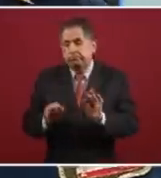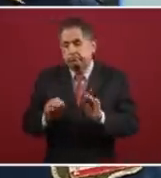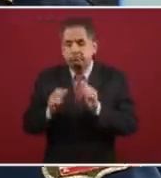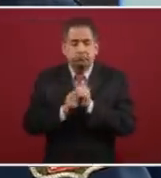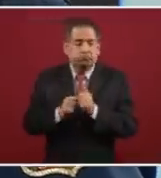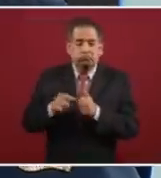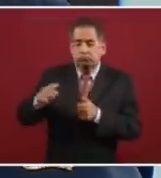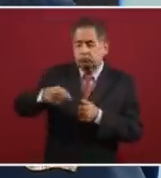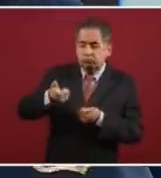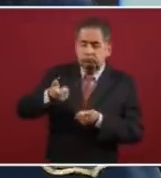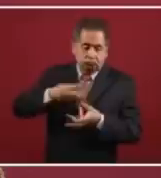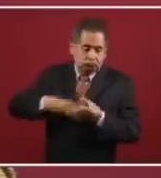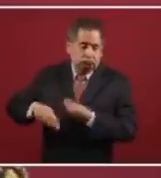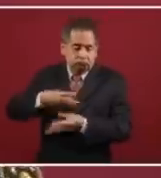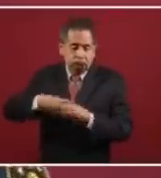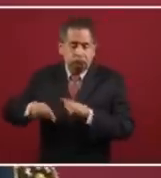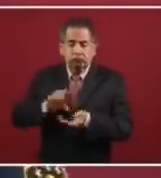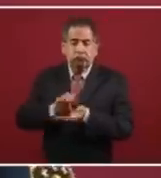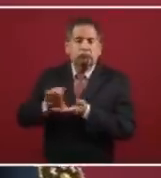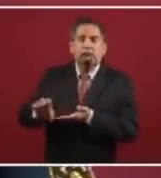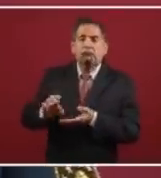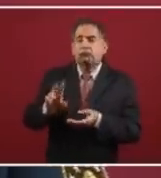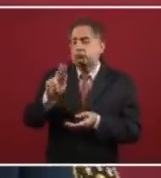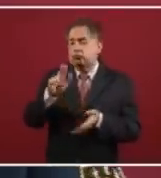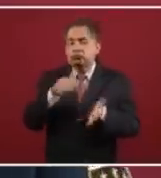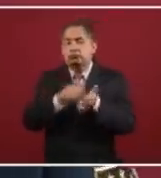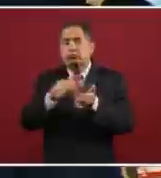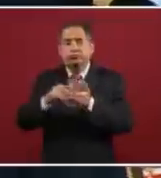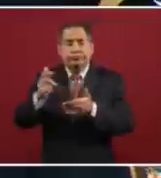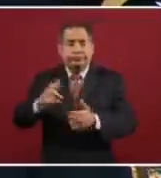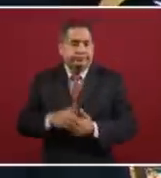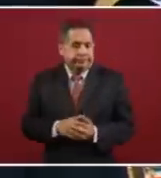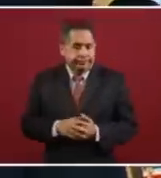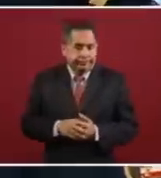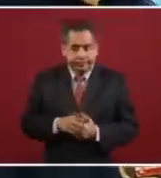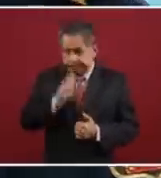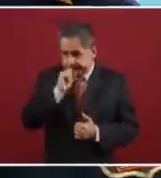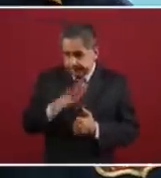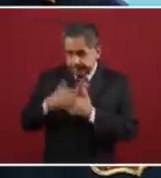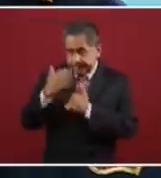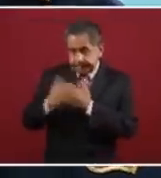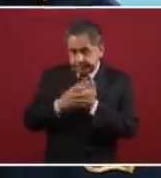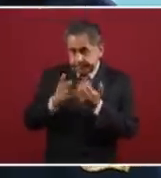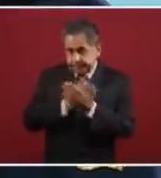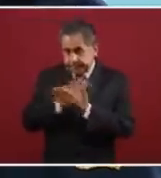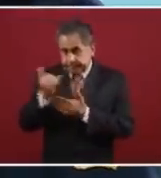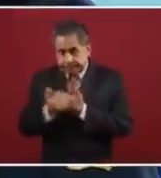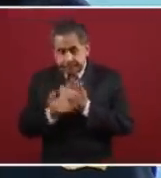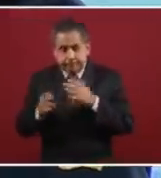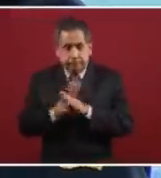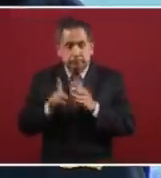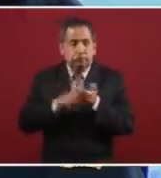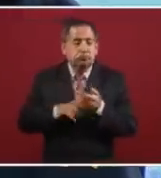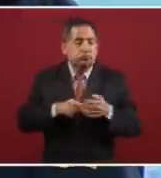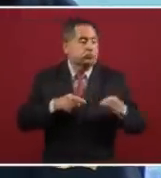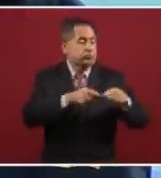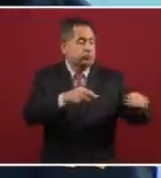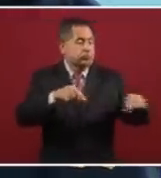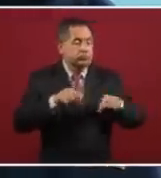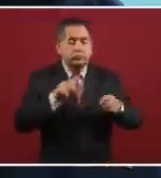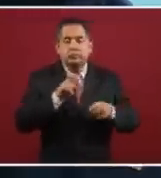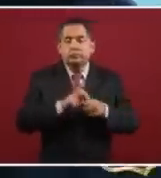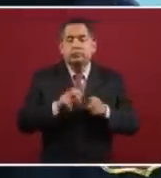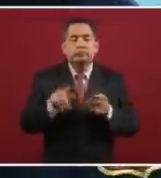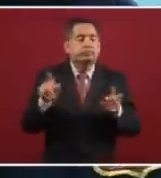derrama económica de 80 millones de pesos. También tenemos en proyecto, ya lo iniciamos, el vivero forestal de Tapachula,